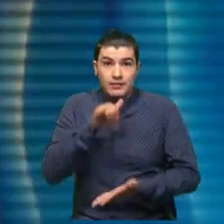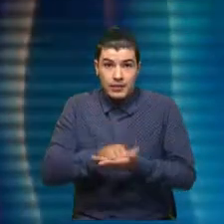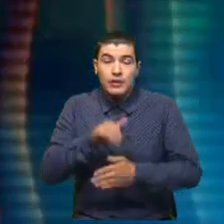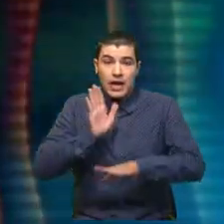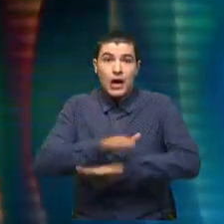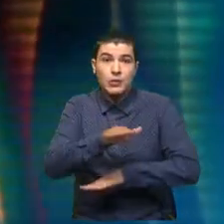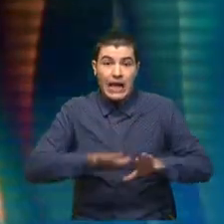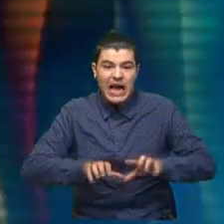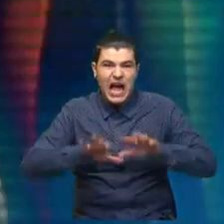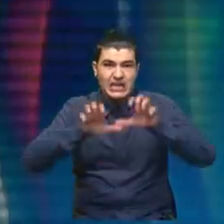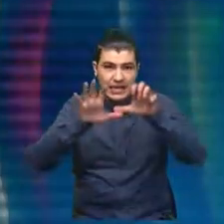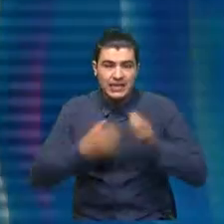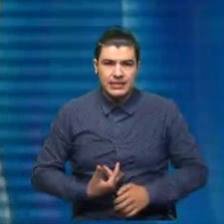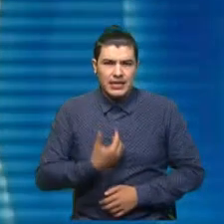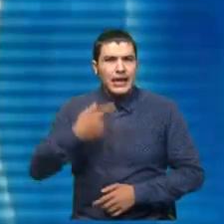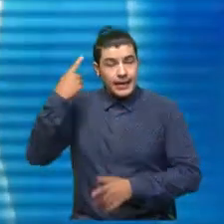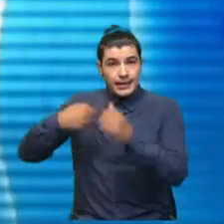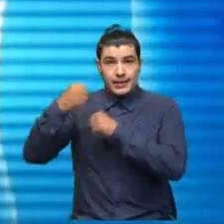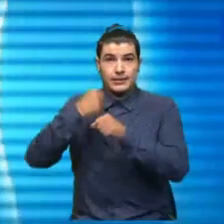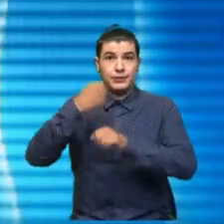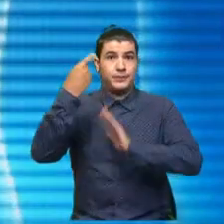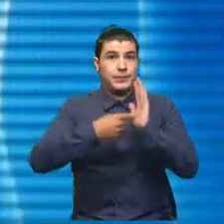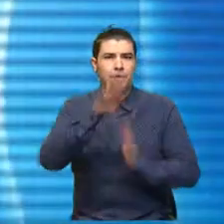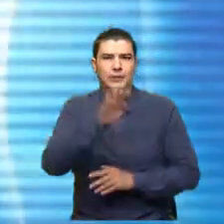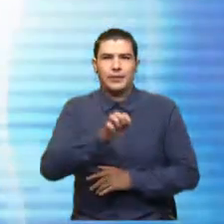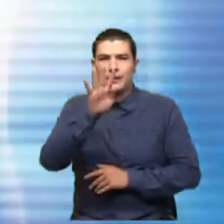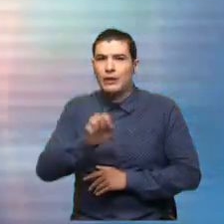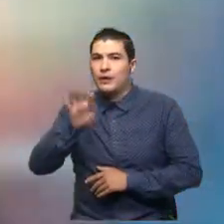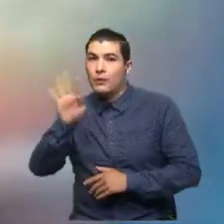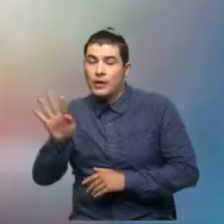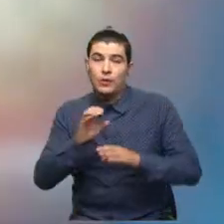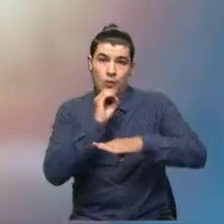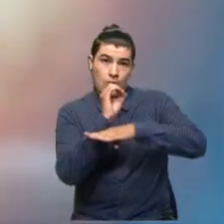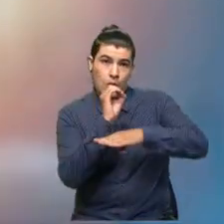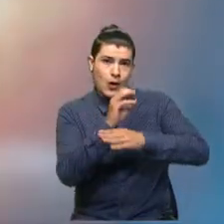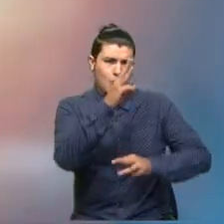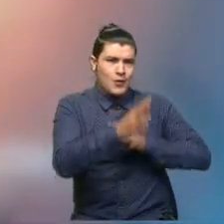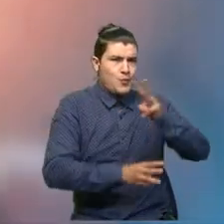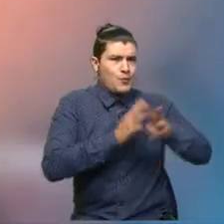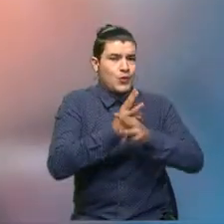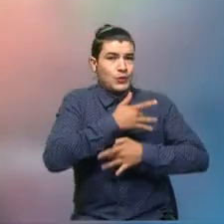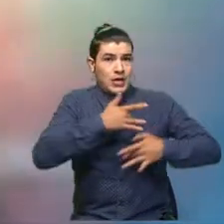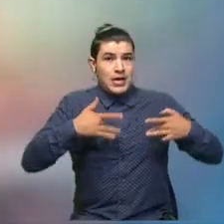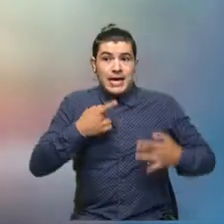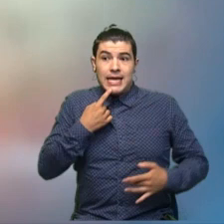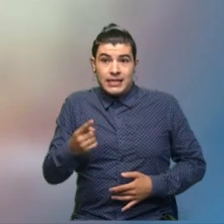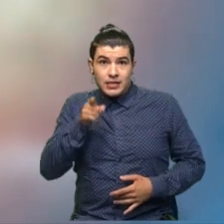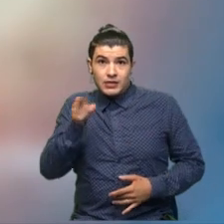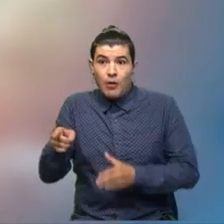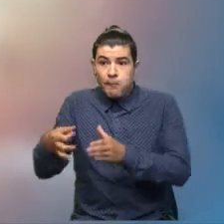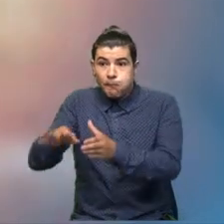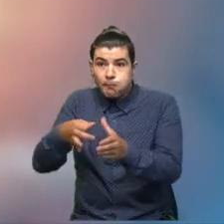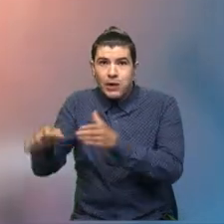En 1994, la Organización Mundial de la Salud la calificó como un microbio cancerígeno en el